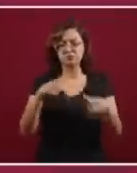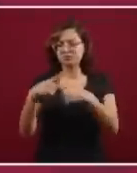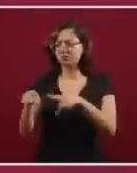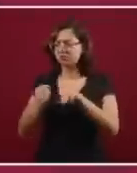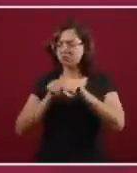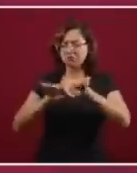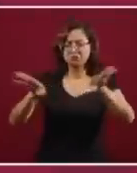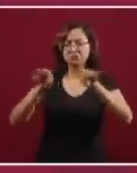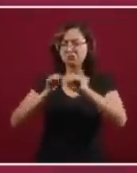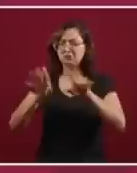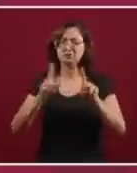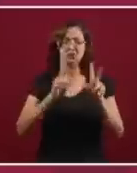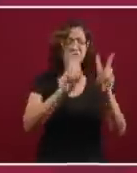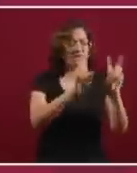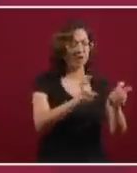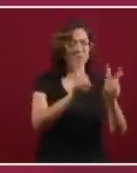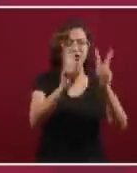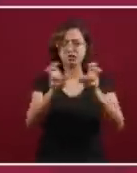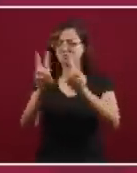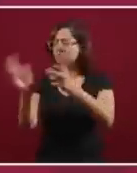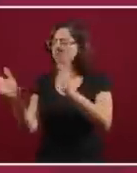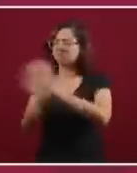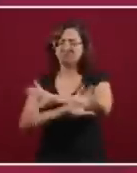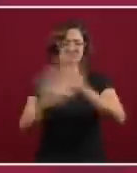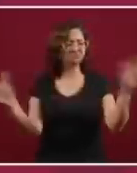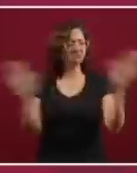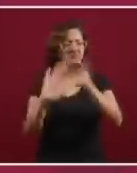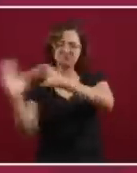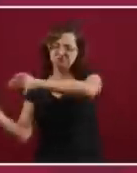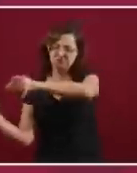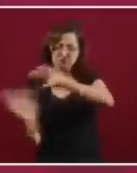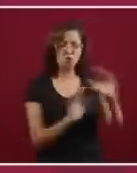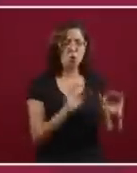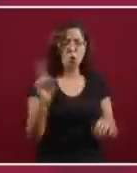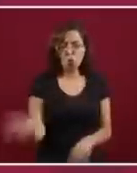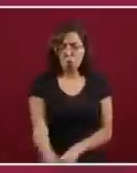más qué la campaña